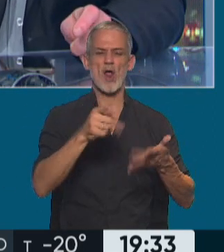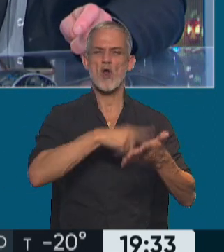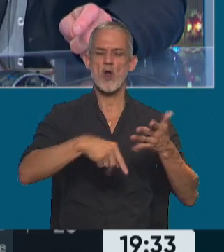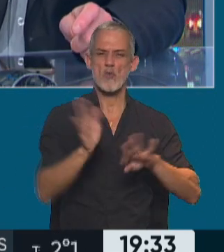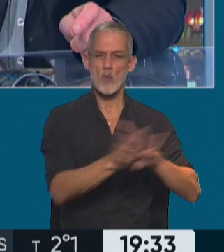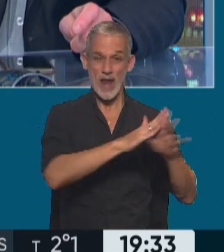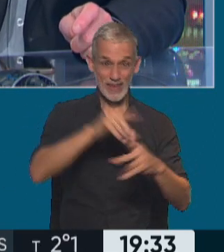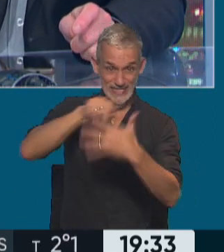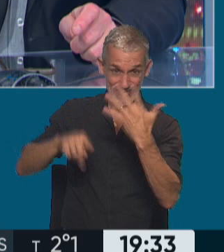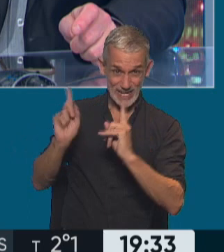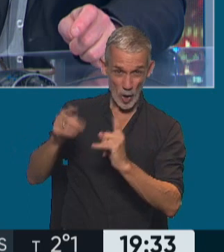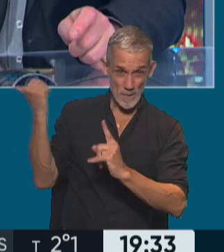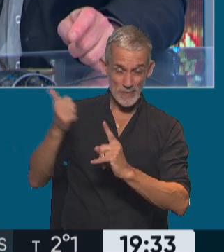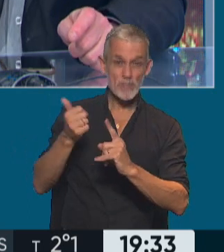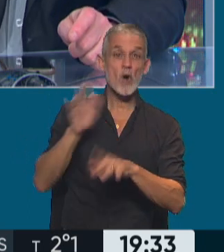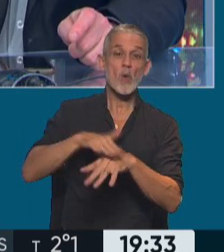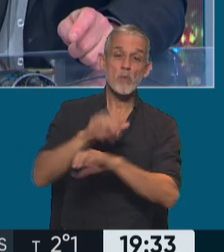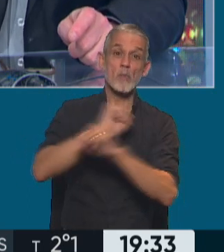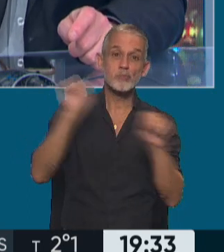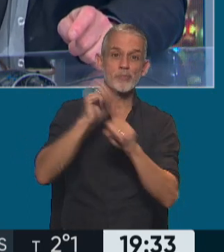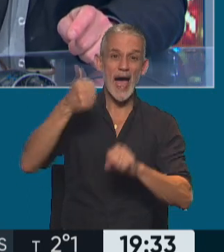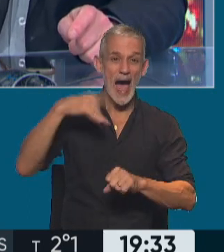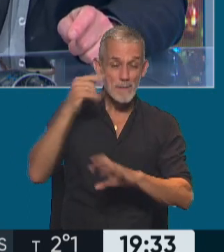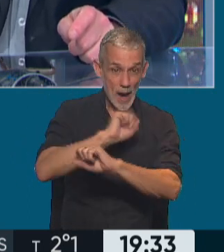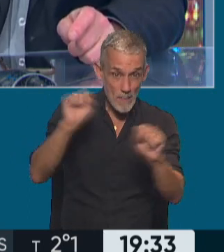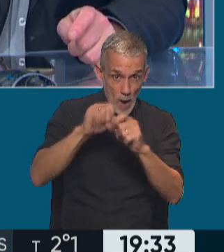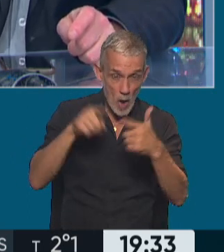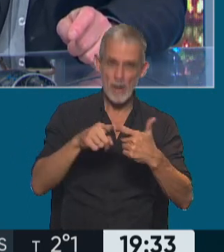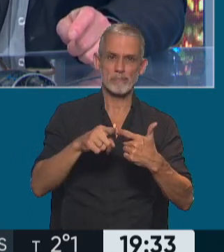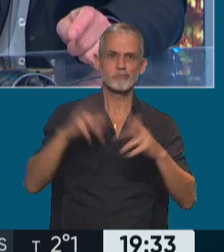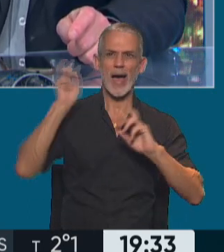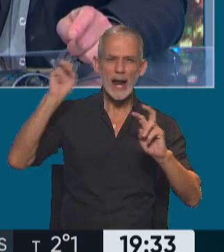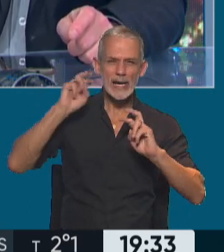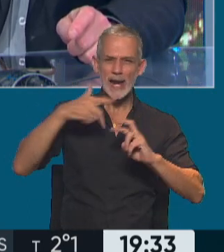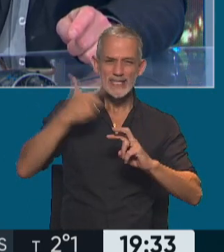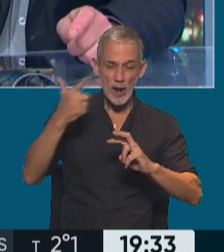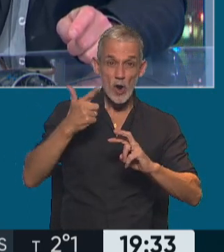5 iraníes imputados de haber volado la AMIA siguen con alerta roja,